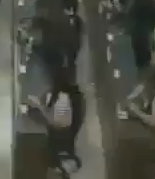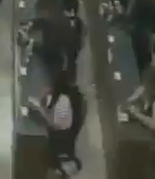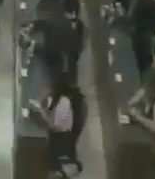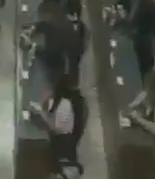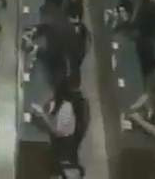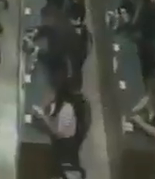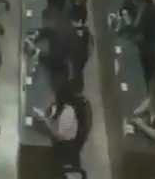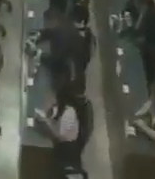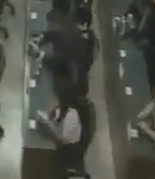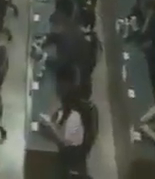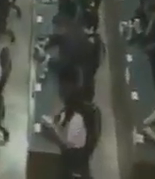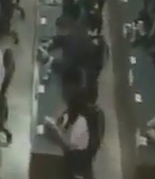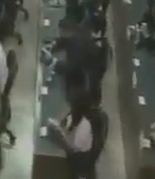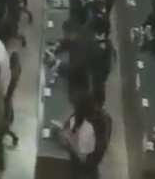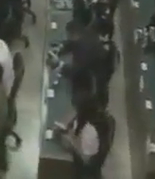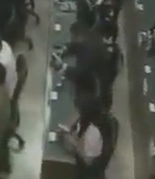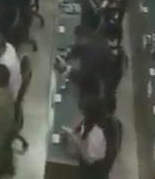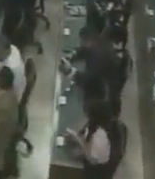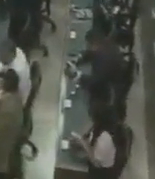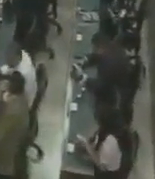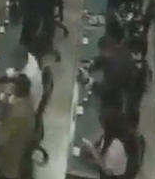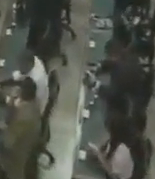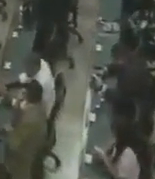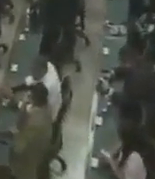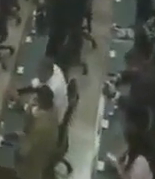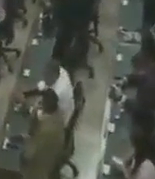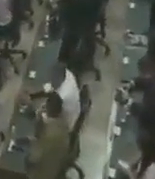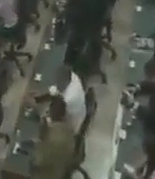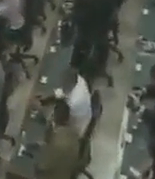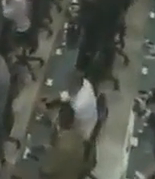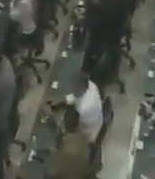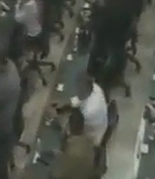sesión ordinaria del día de hoy.